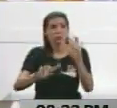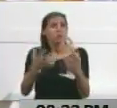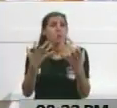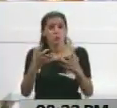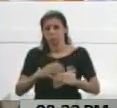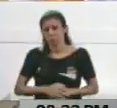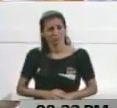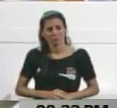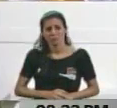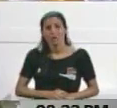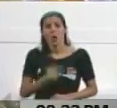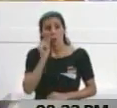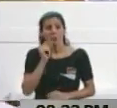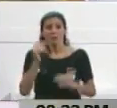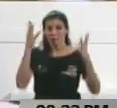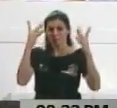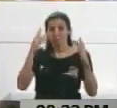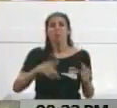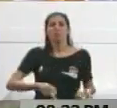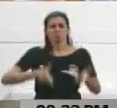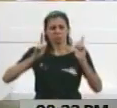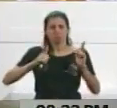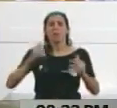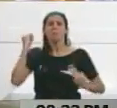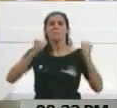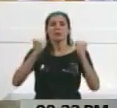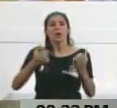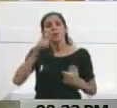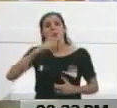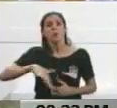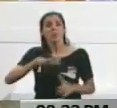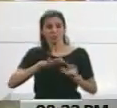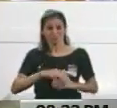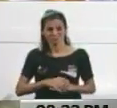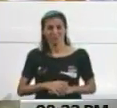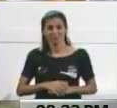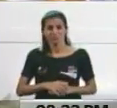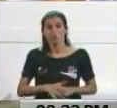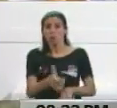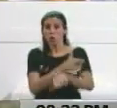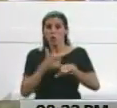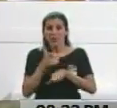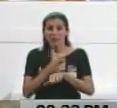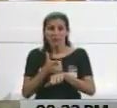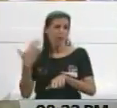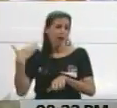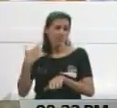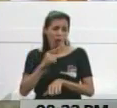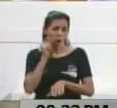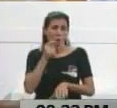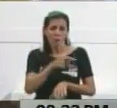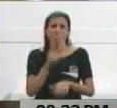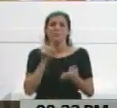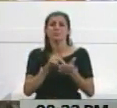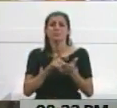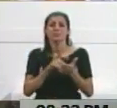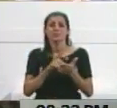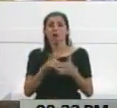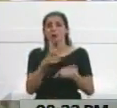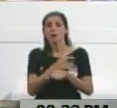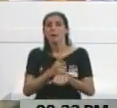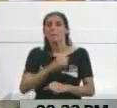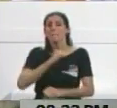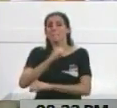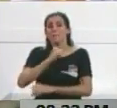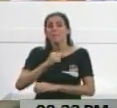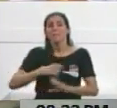Participaste en asesinatos colectivos de un pueblo. Tu gobierno masacró a más de 6.000 venezolanos solo